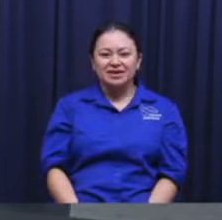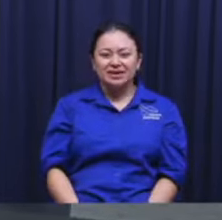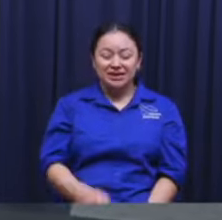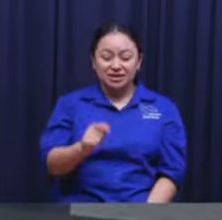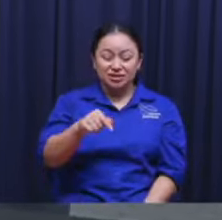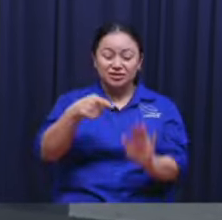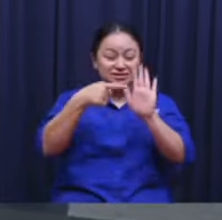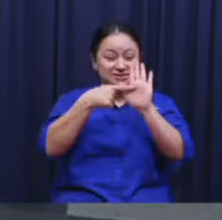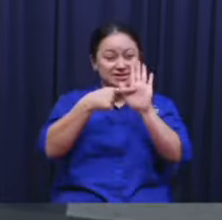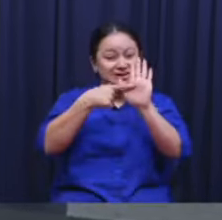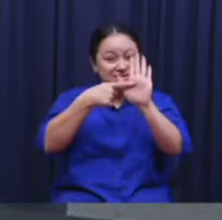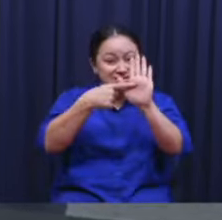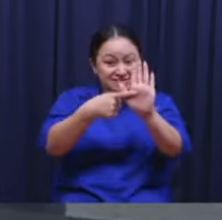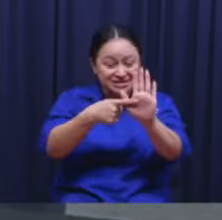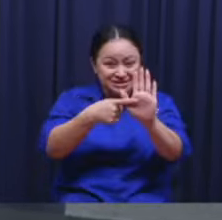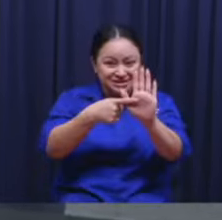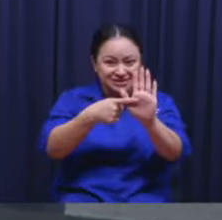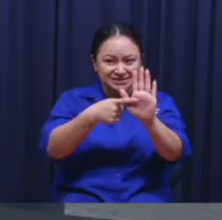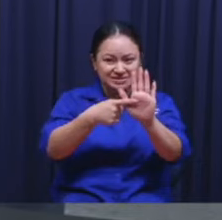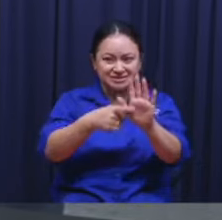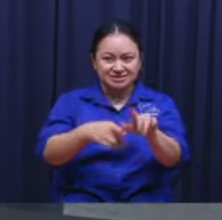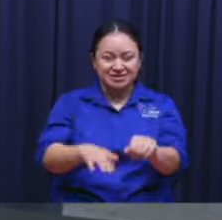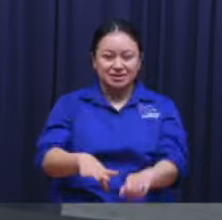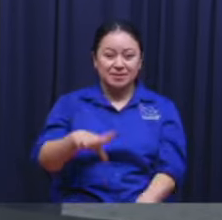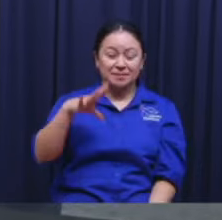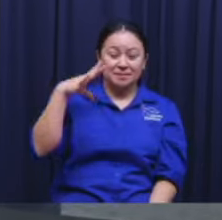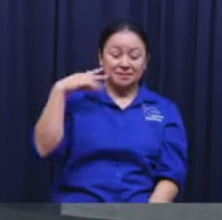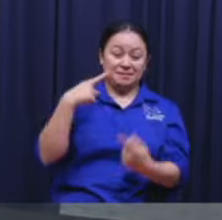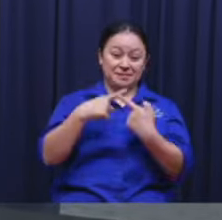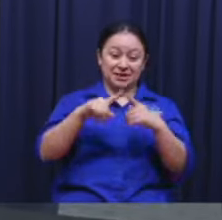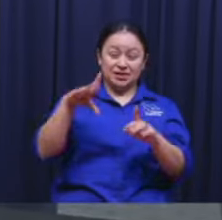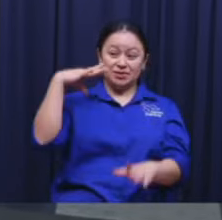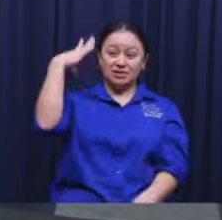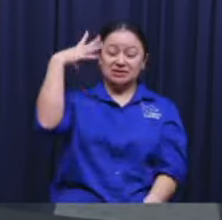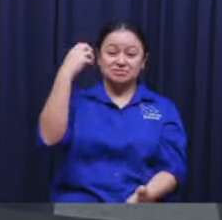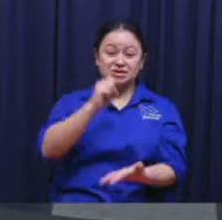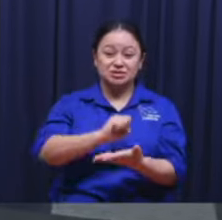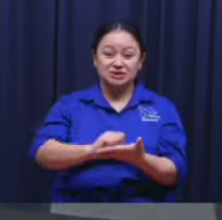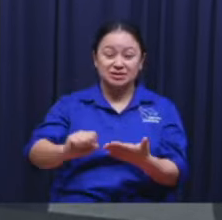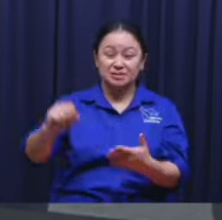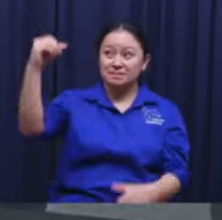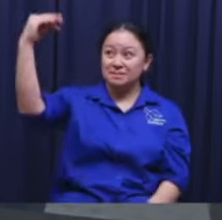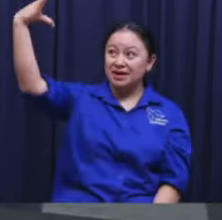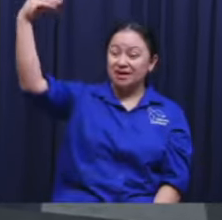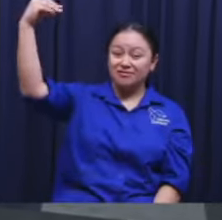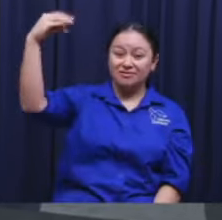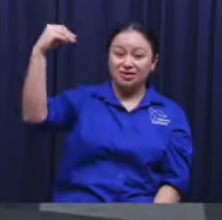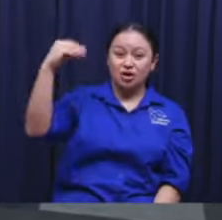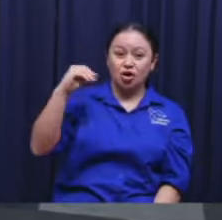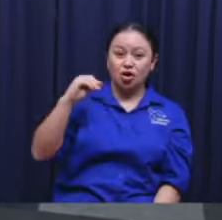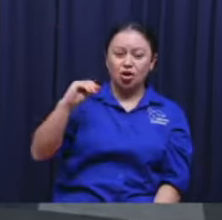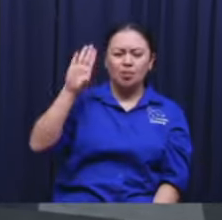tuvieran el cuadro. Y el Espíritu me habló y dijo: ¿por qué crees que apareció cabal en esta semana?